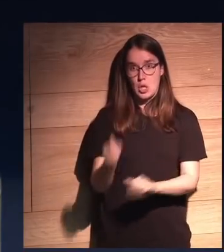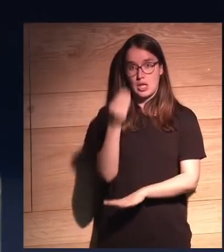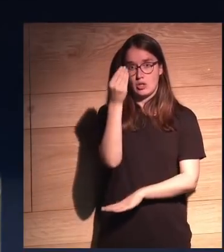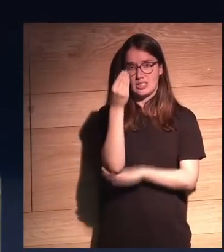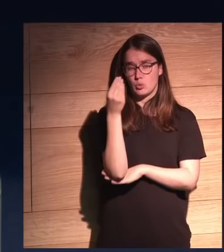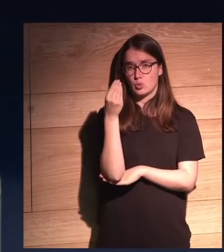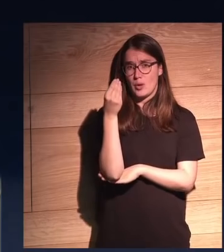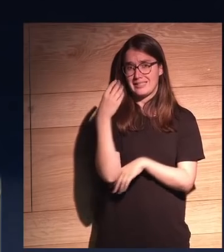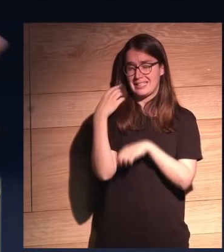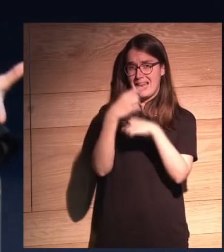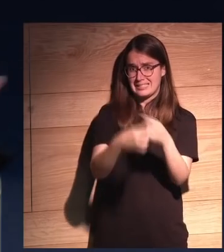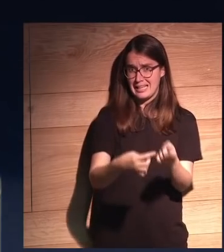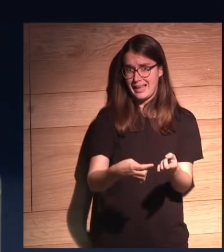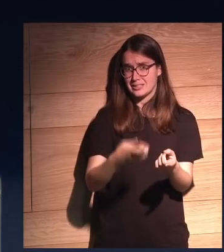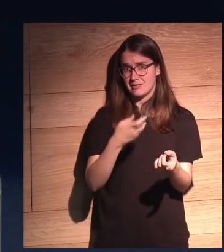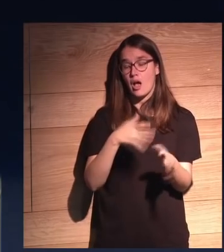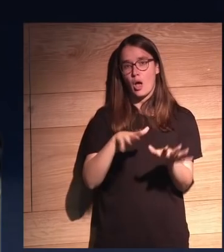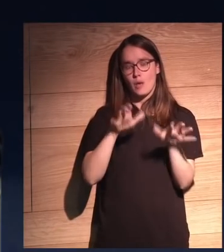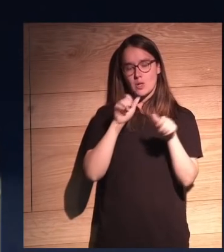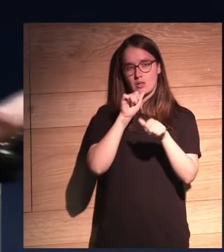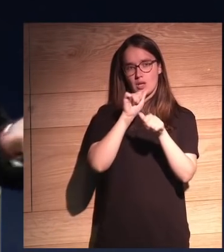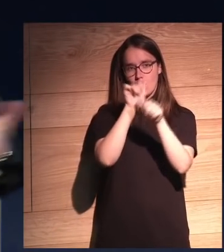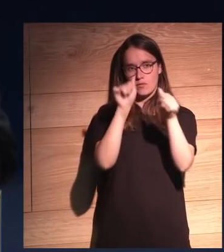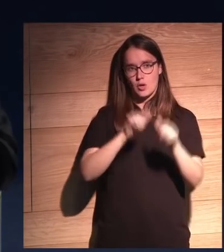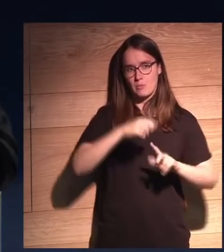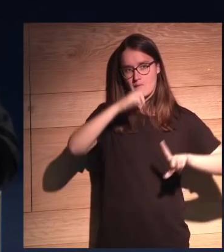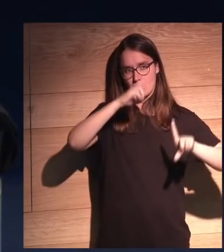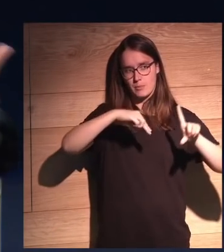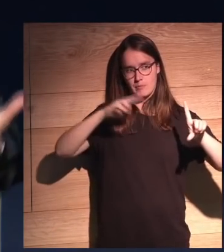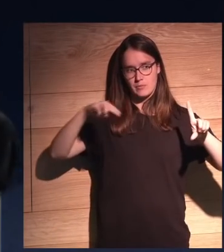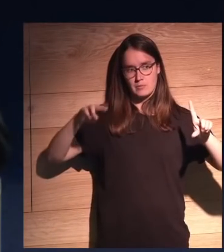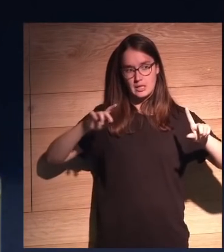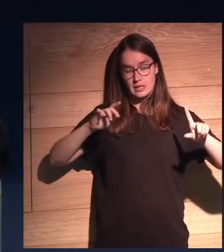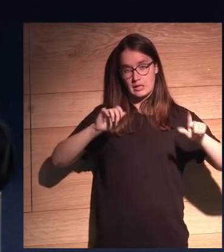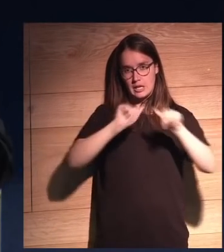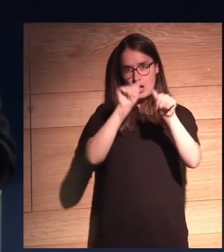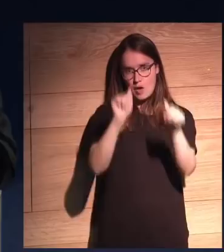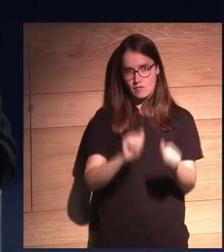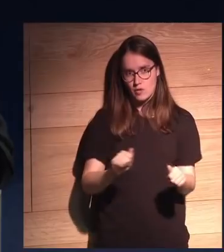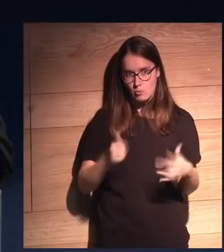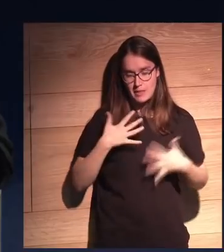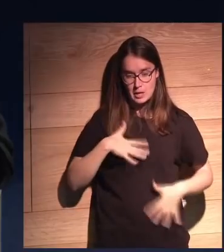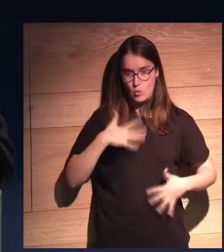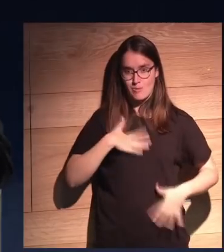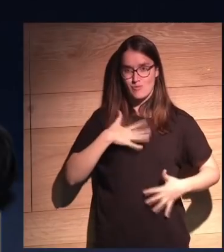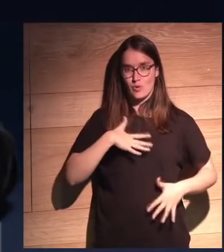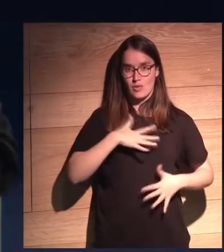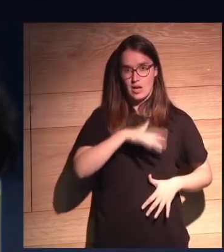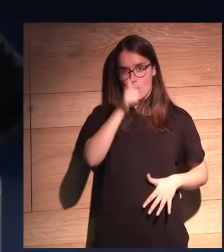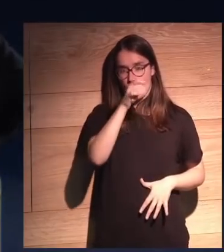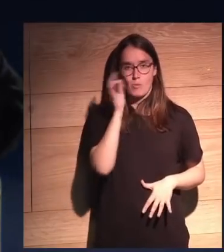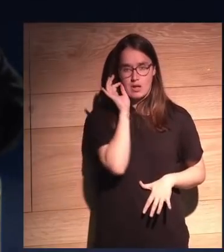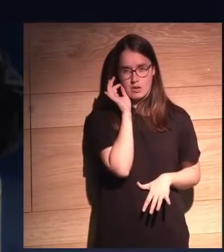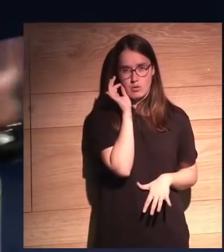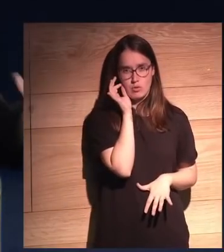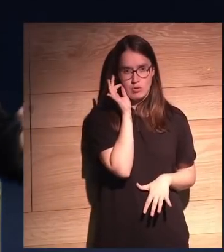esculturas clásicas. Era como aprendían a pintar la anatomía y el dibujo del cuerpo